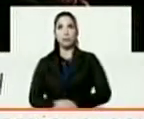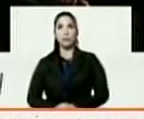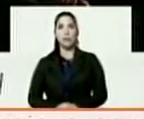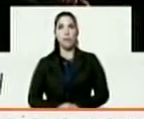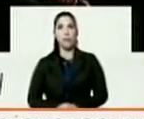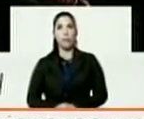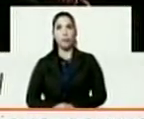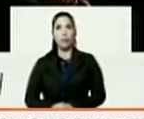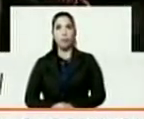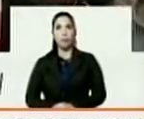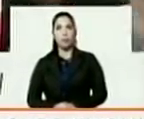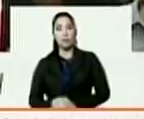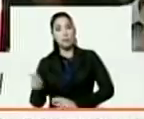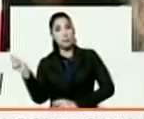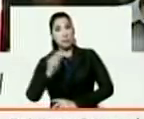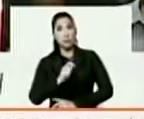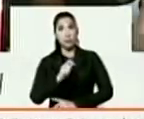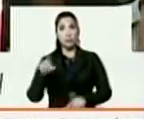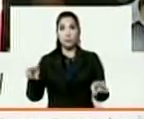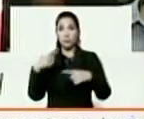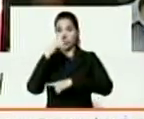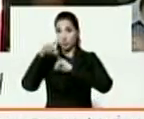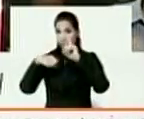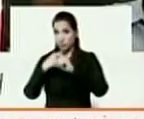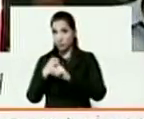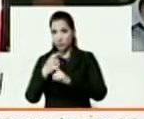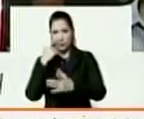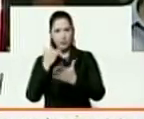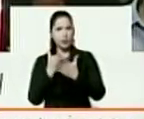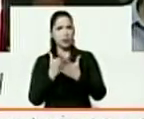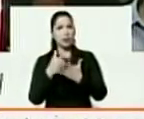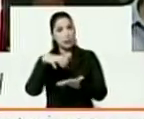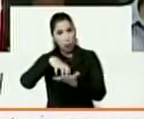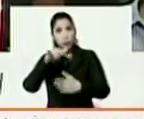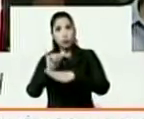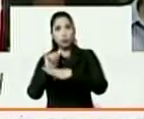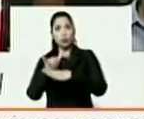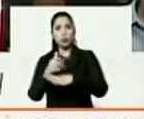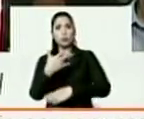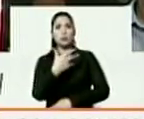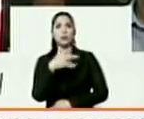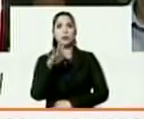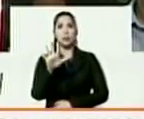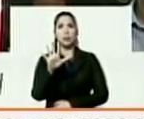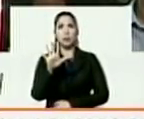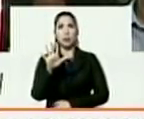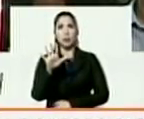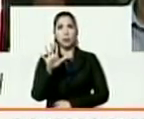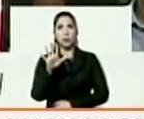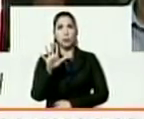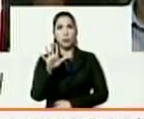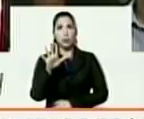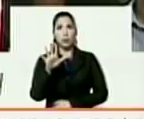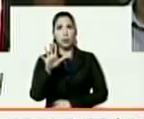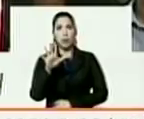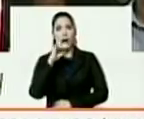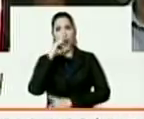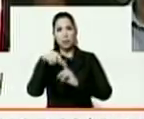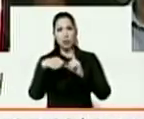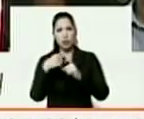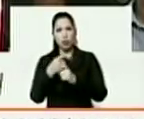en su mes aniversario fíjate sucre 35 años tenía su crema